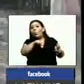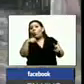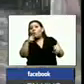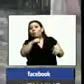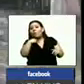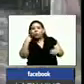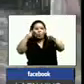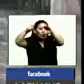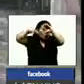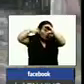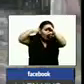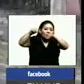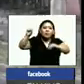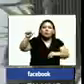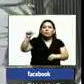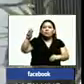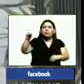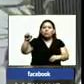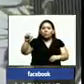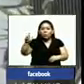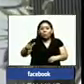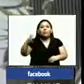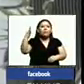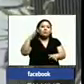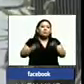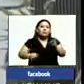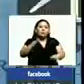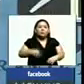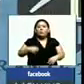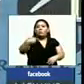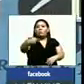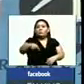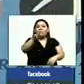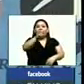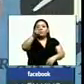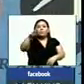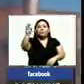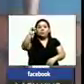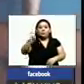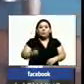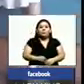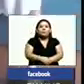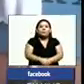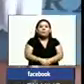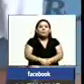camarógrafo Samuel Jonathan Rivas El juicio será el próximo 21 de octubre